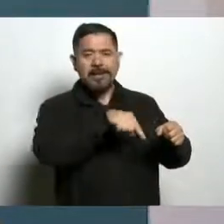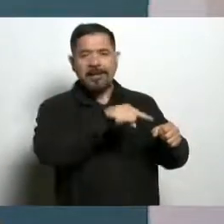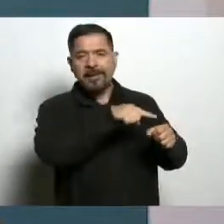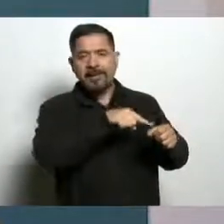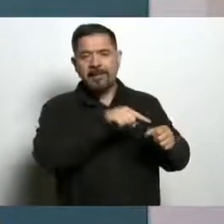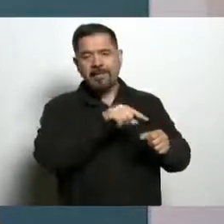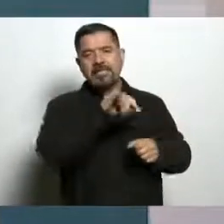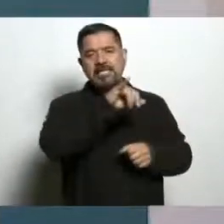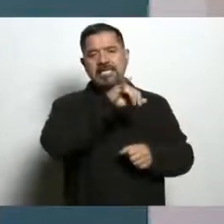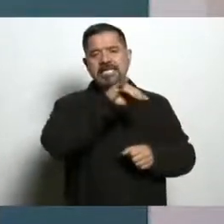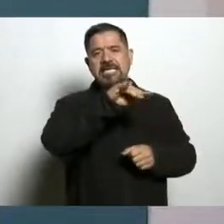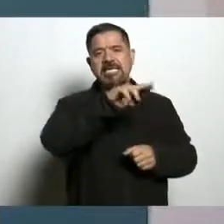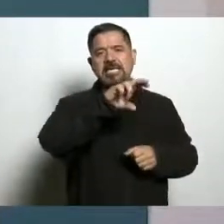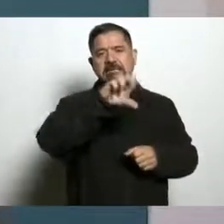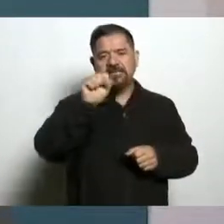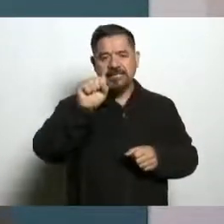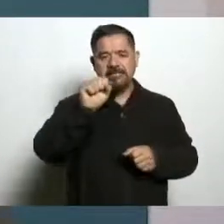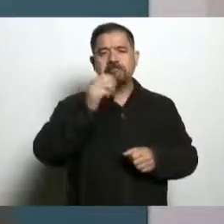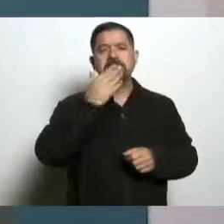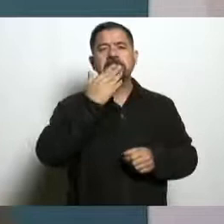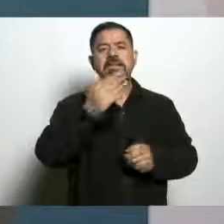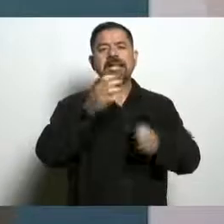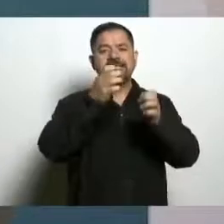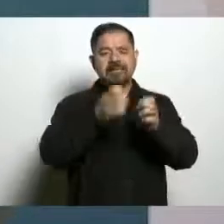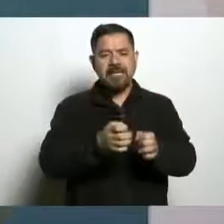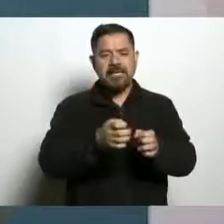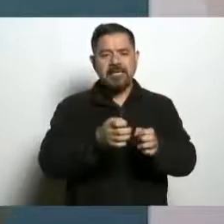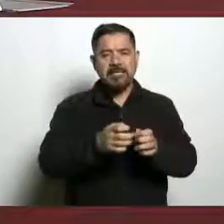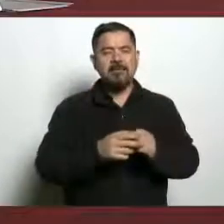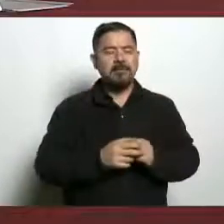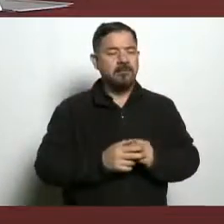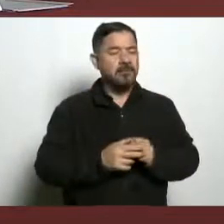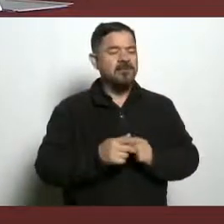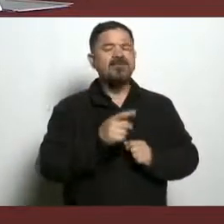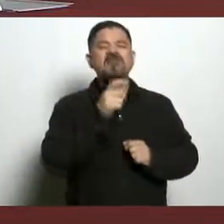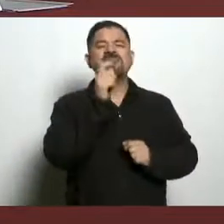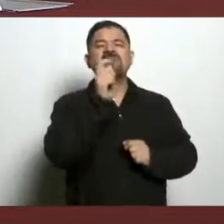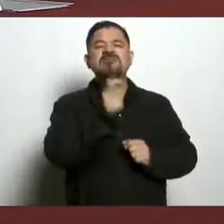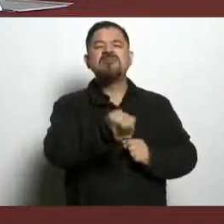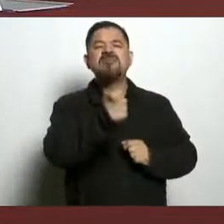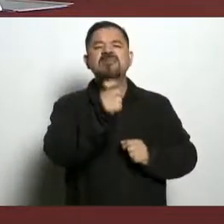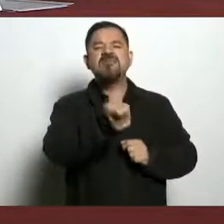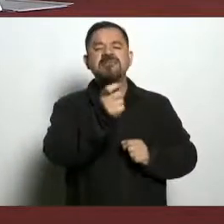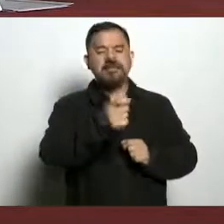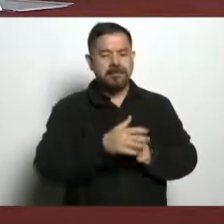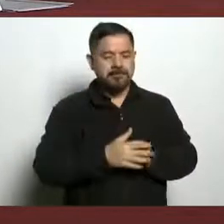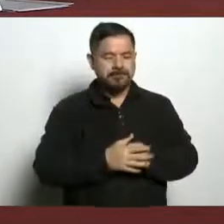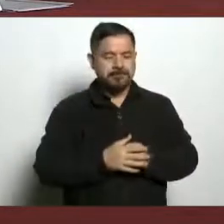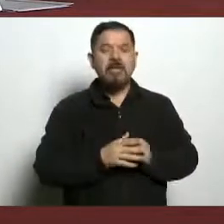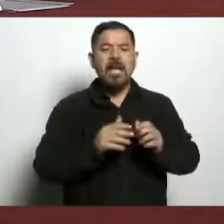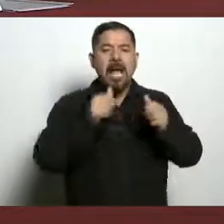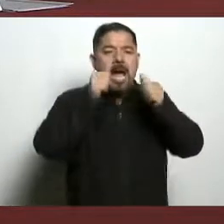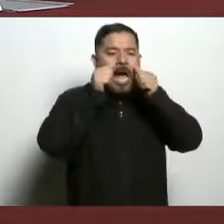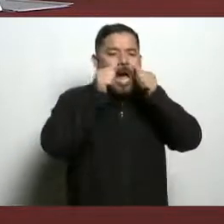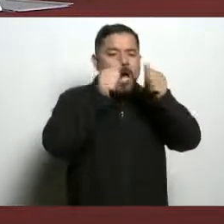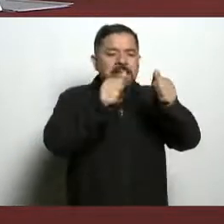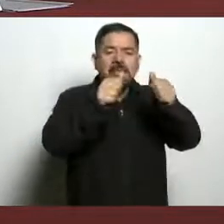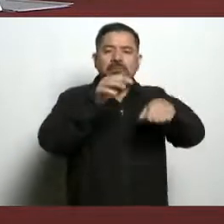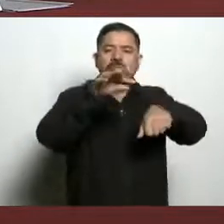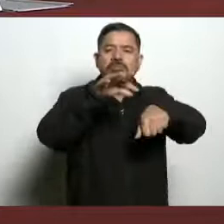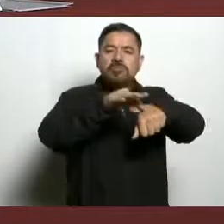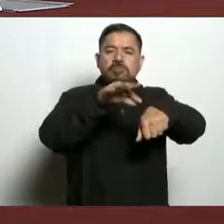IMSS Bienestar, que significa que va a haber atención